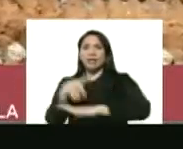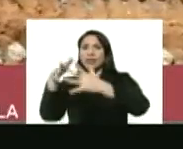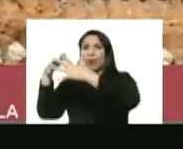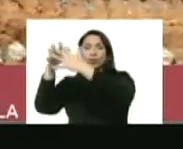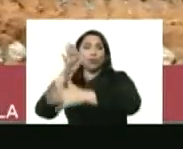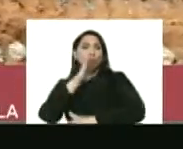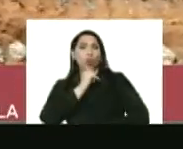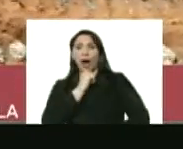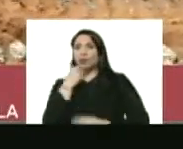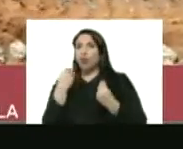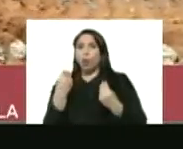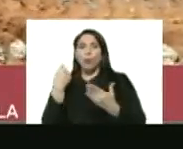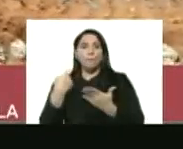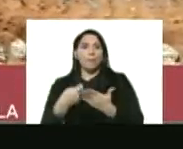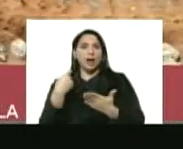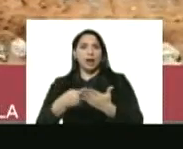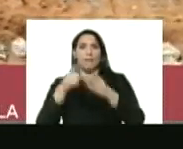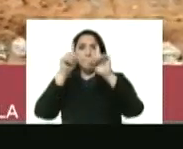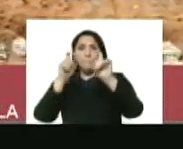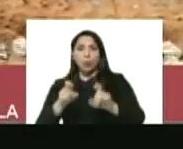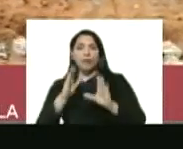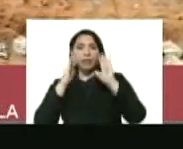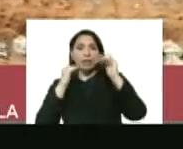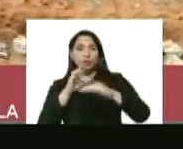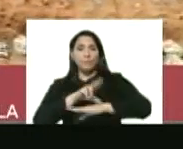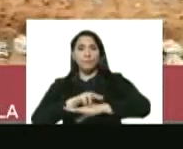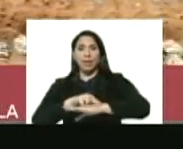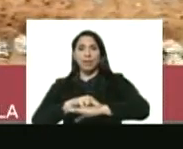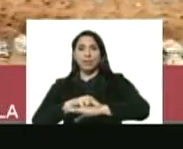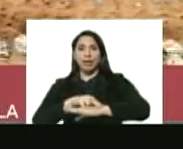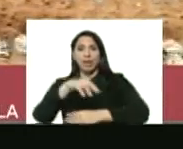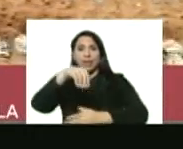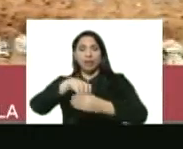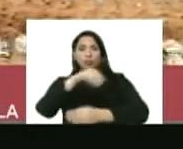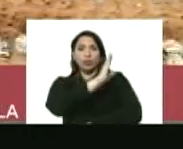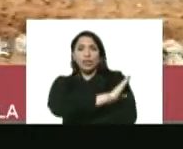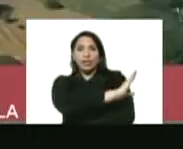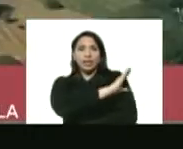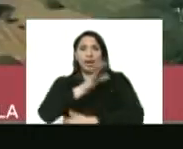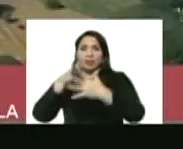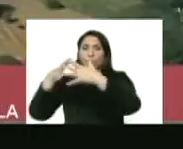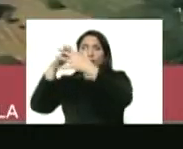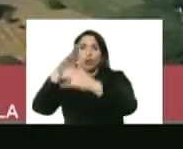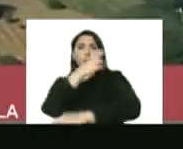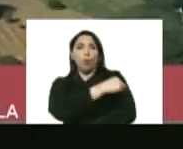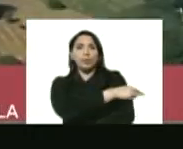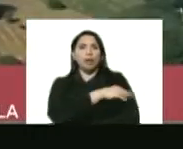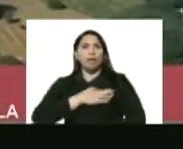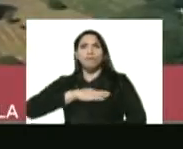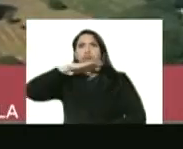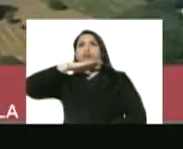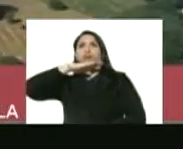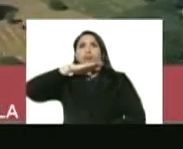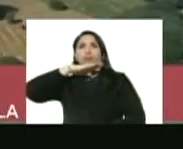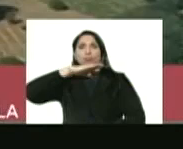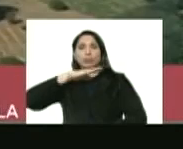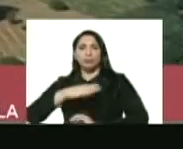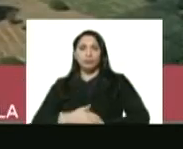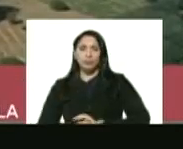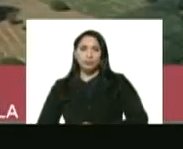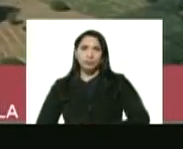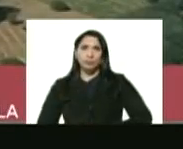no tienen cómo pagar la atención médica en una clínica, los hospitales completamente